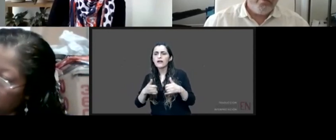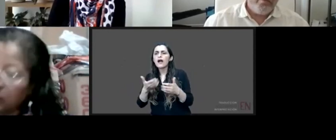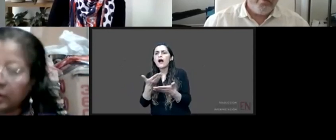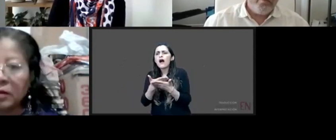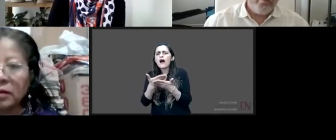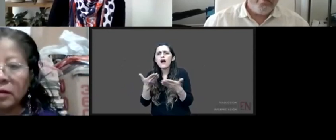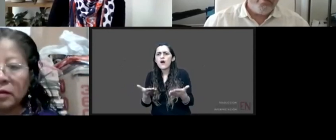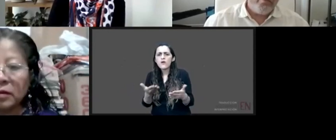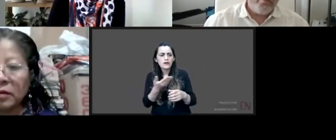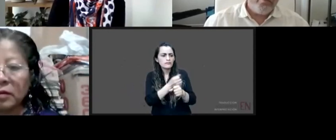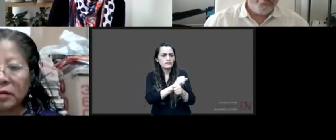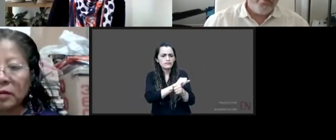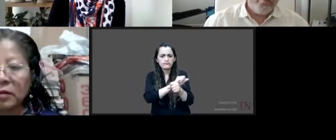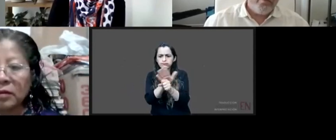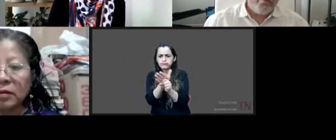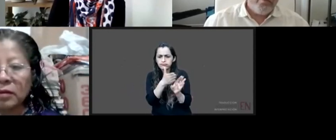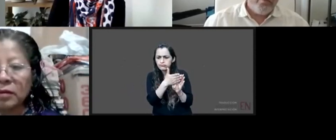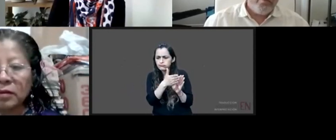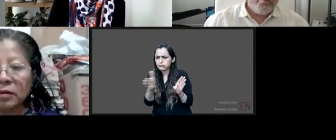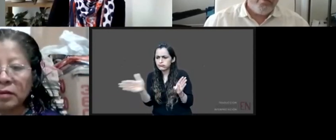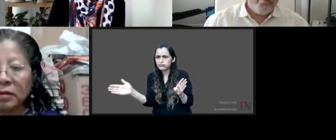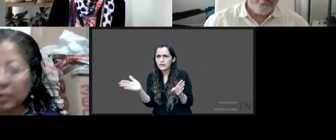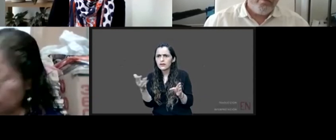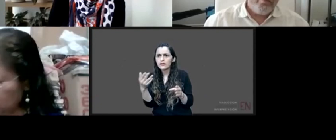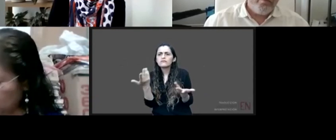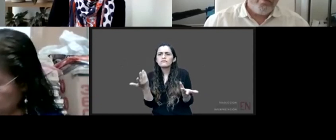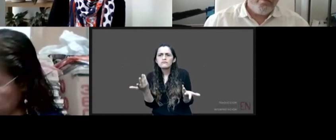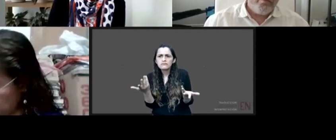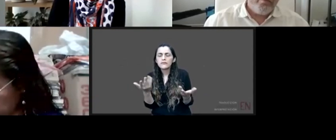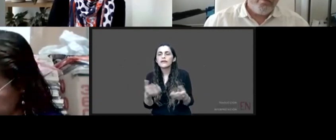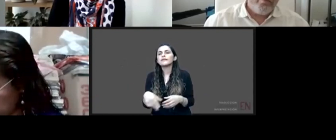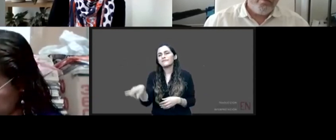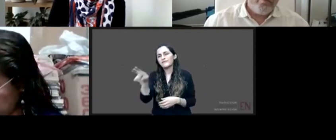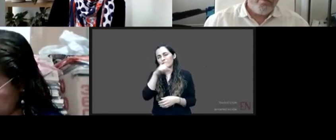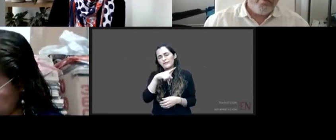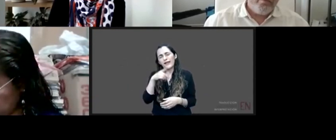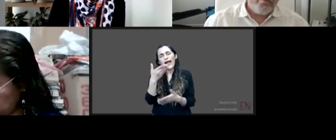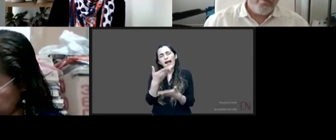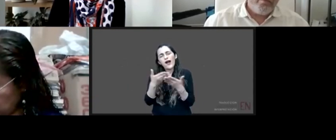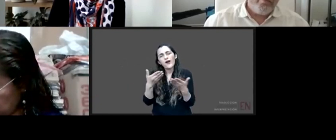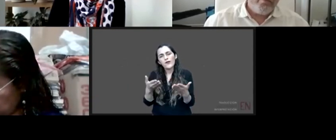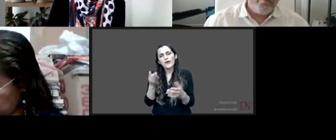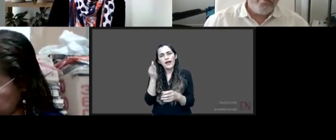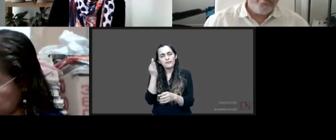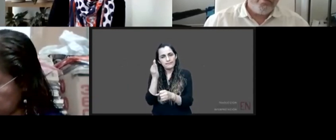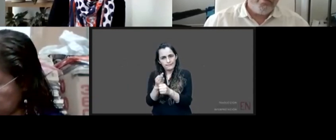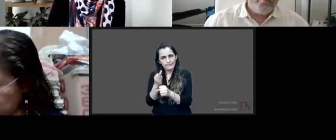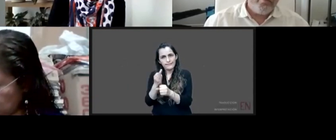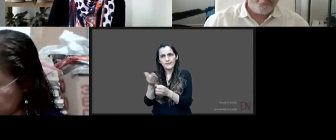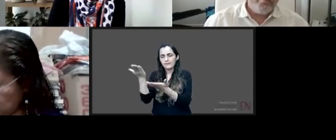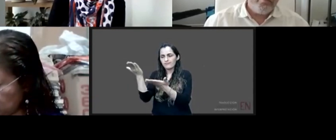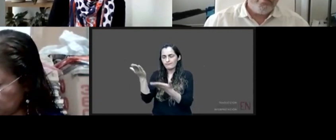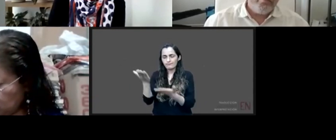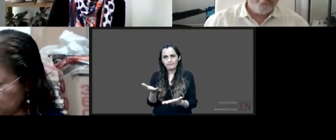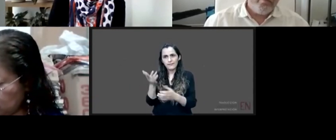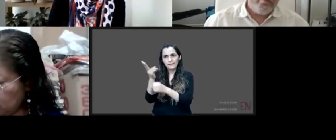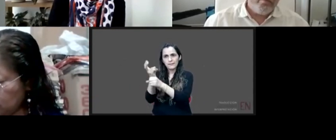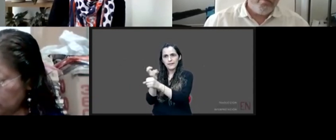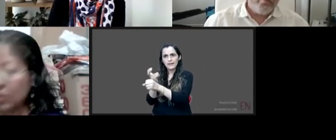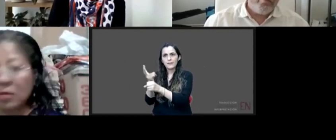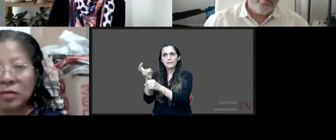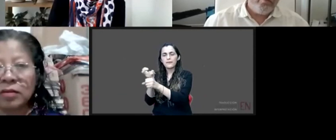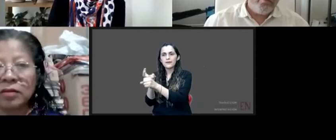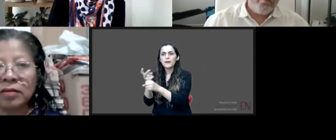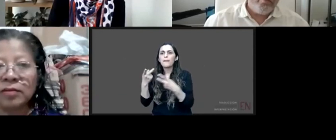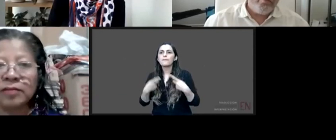derechos humanos. Además, lo vamos a hacer con personas, ya ustedes lo van a ver, personas especialistas y muy comprometidas desde